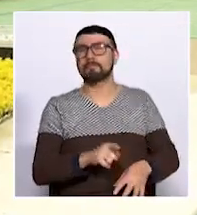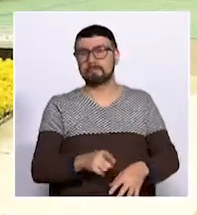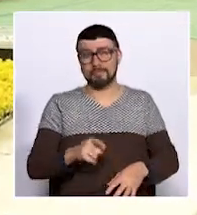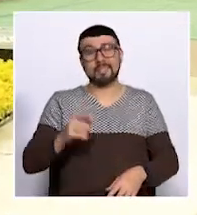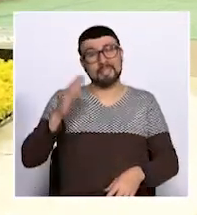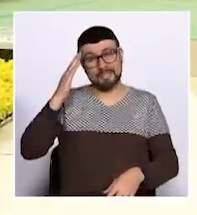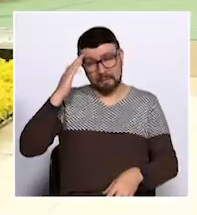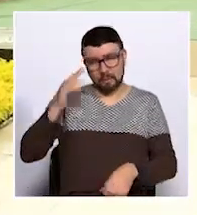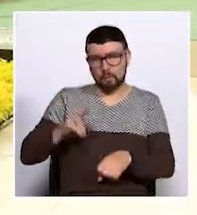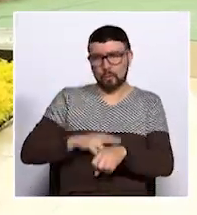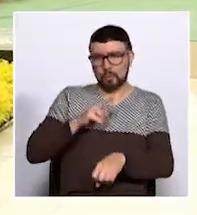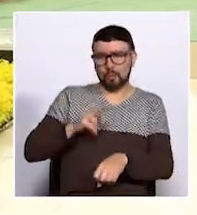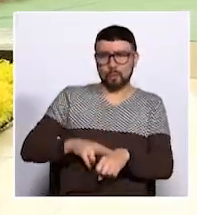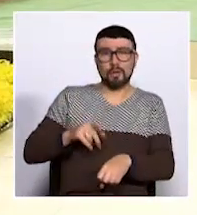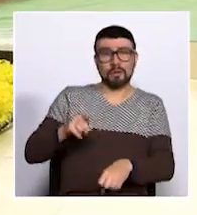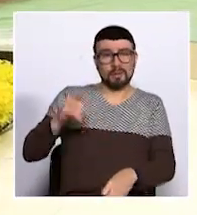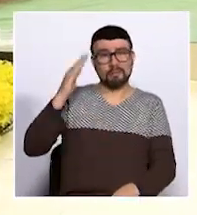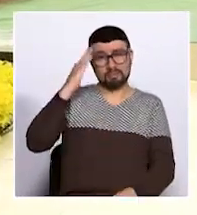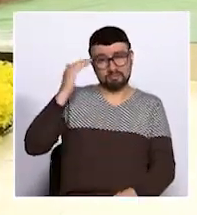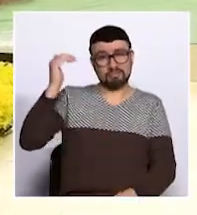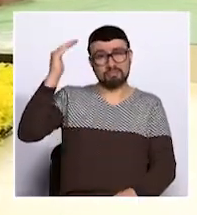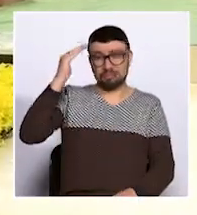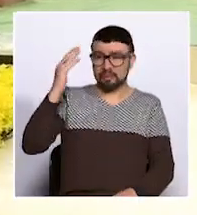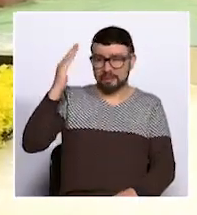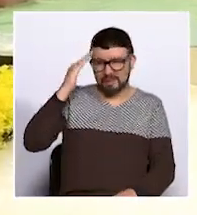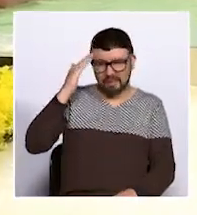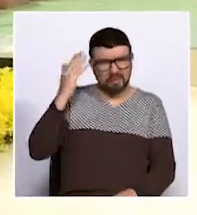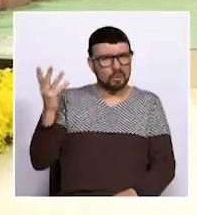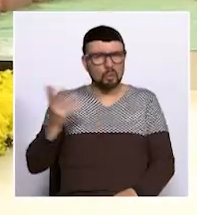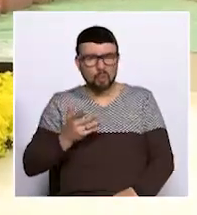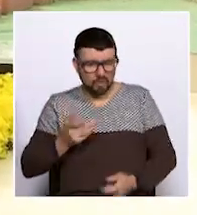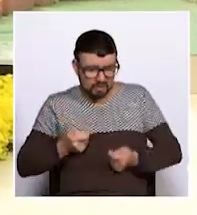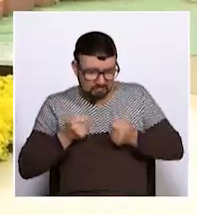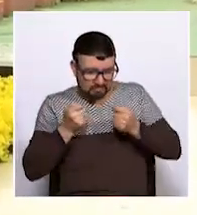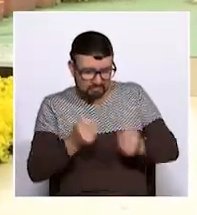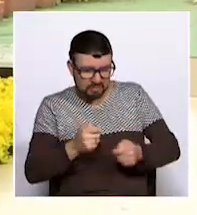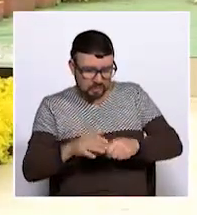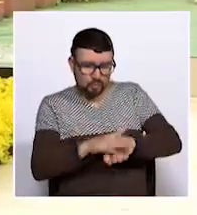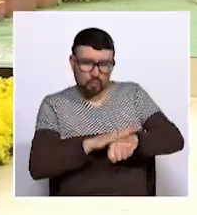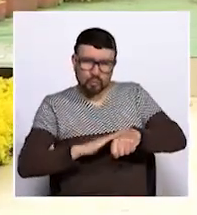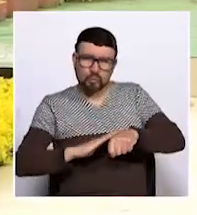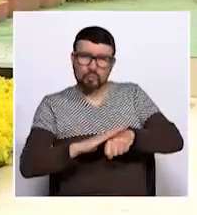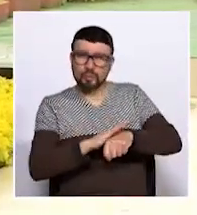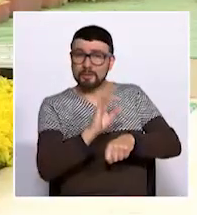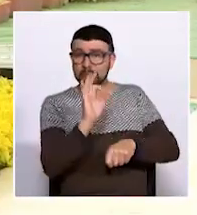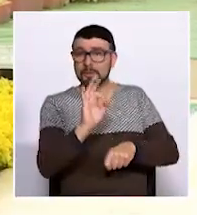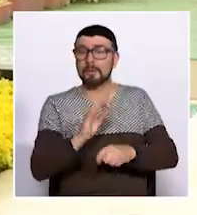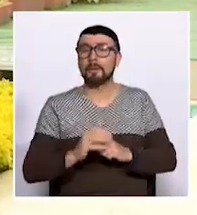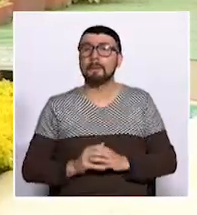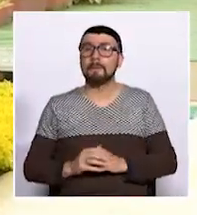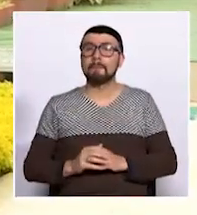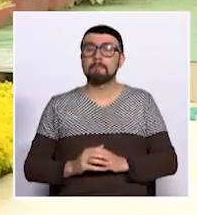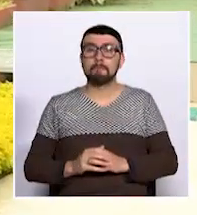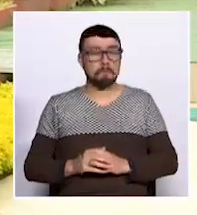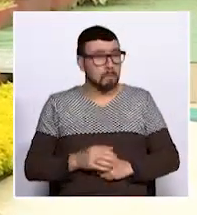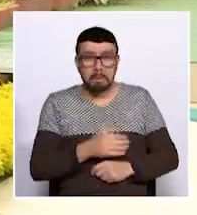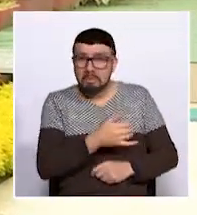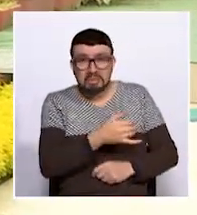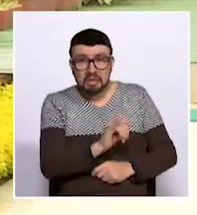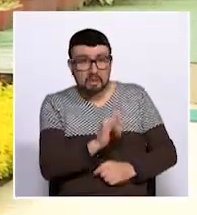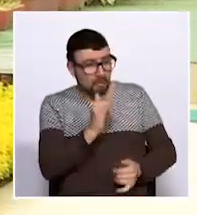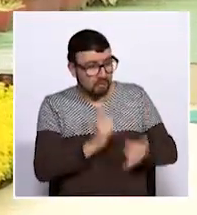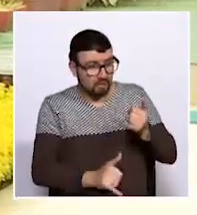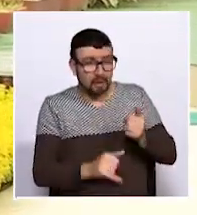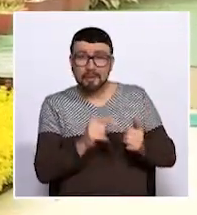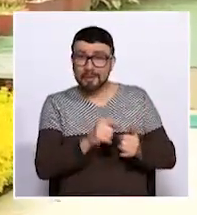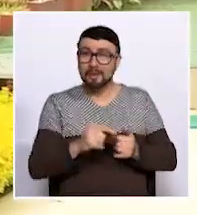nos muestra dónde podemos ir a hacer directamente el tratamiento. Aparte de esto, después de que las personas se